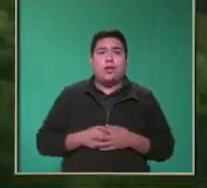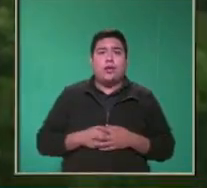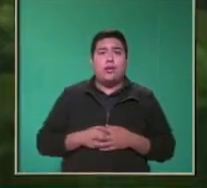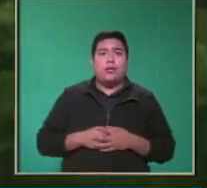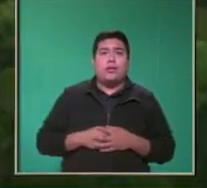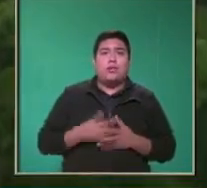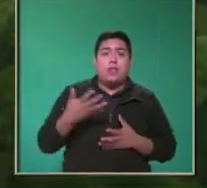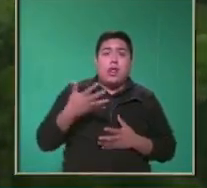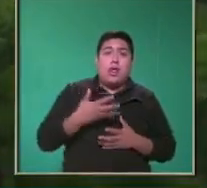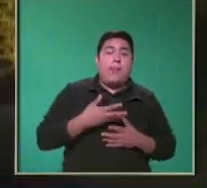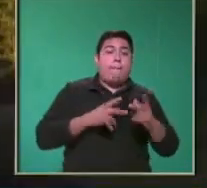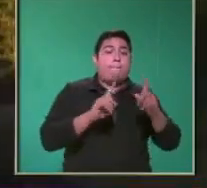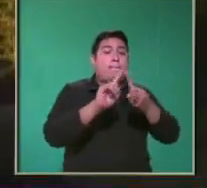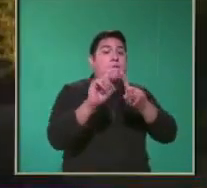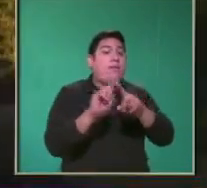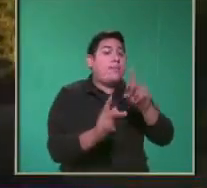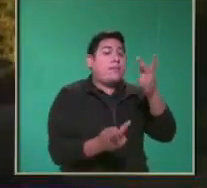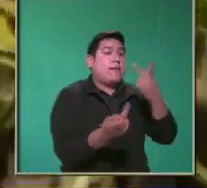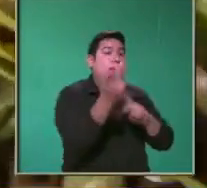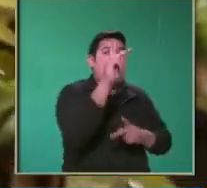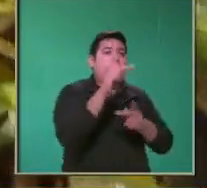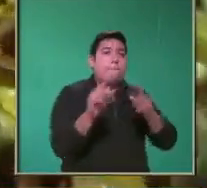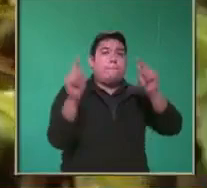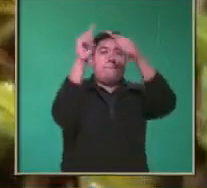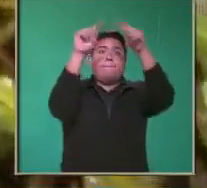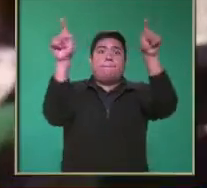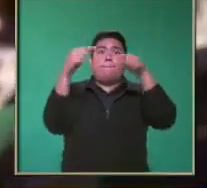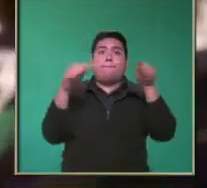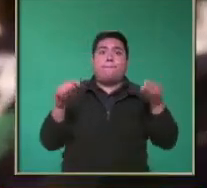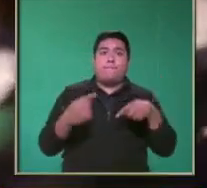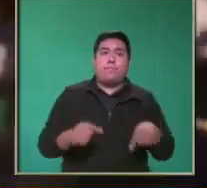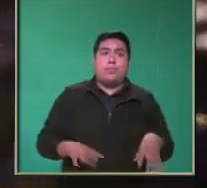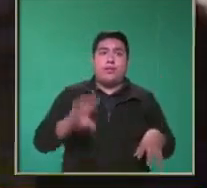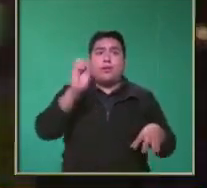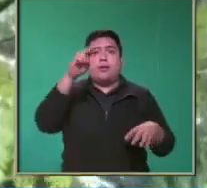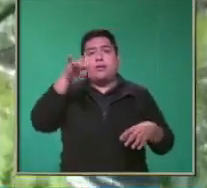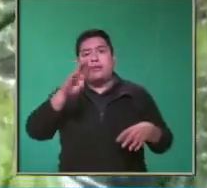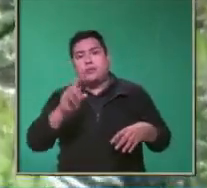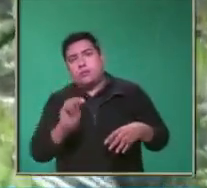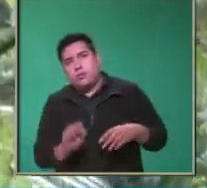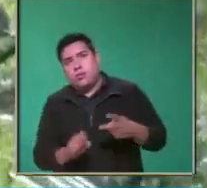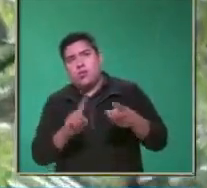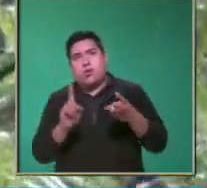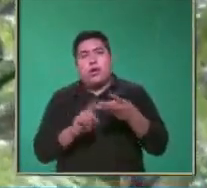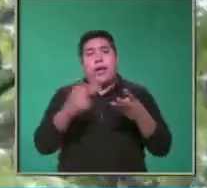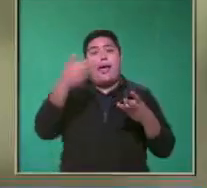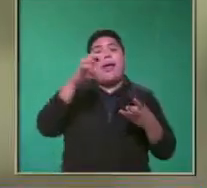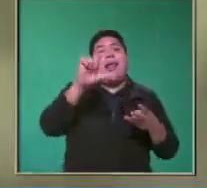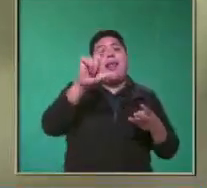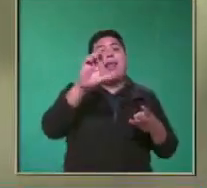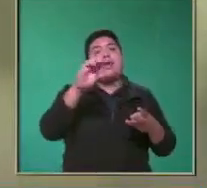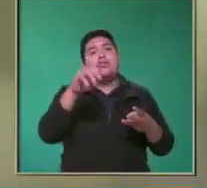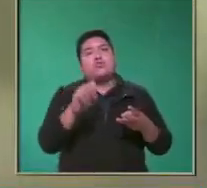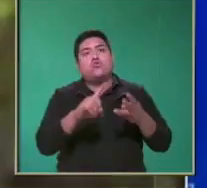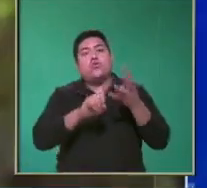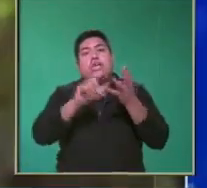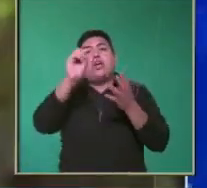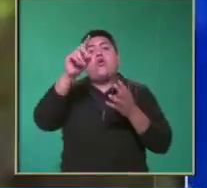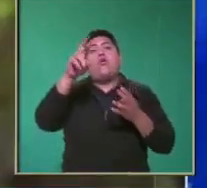Tiene una variedad de vegetación como pinos, encinos, liquidámbar, helechos arborescentes y